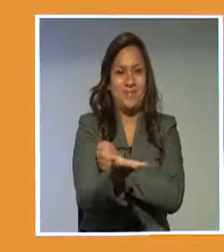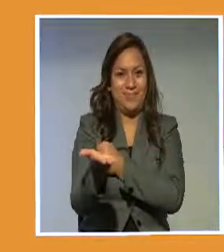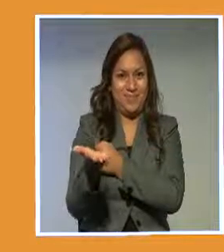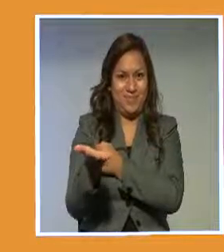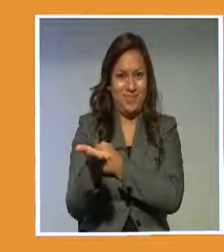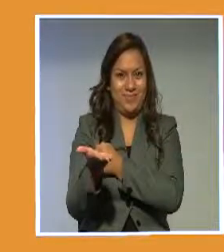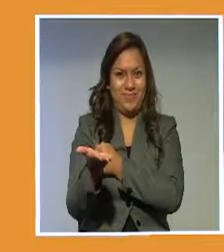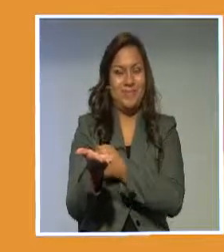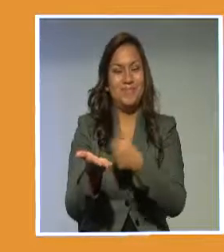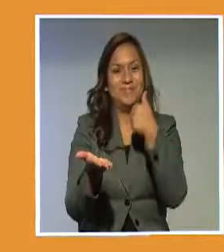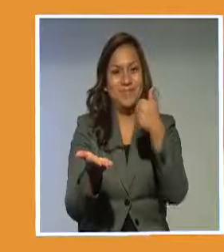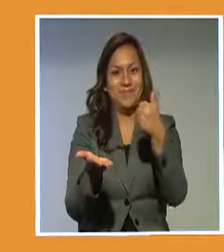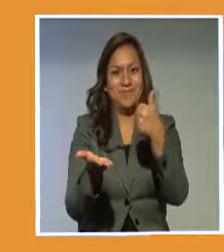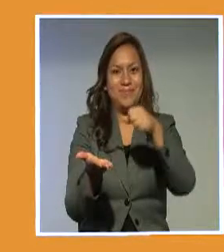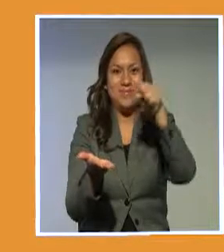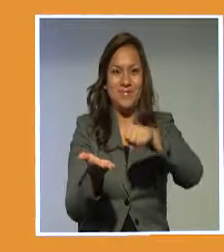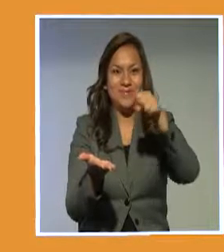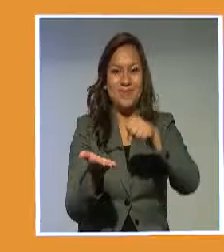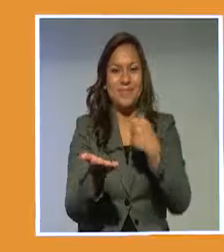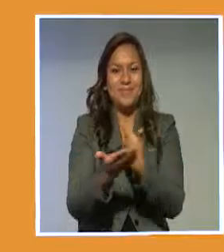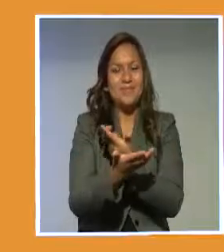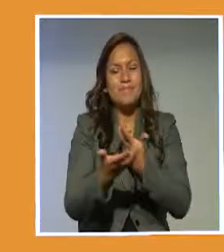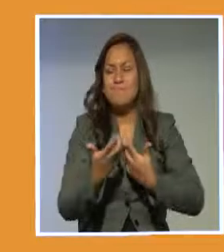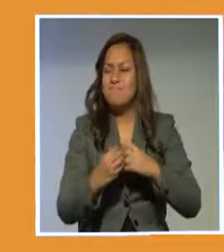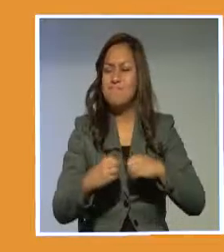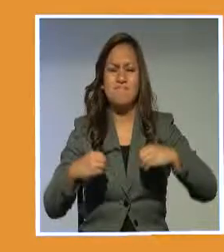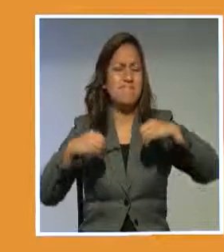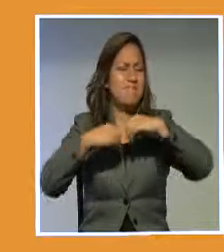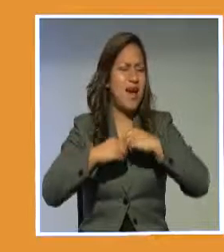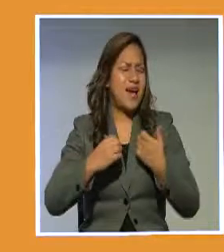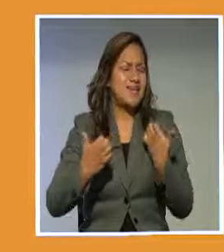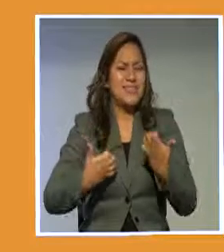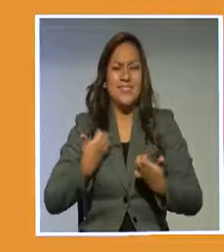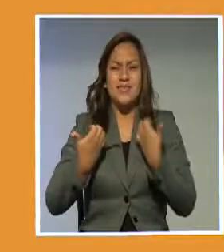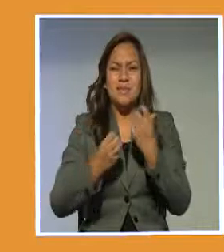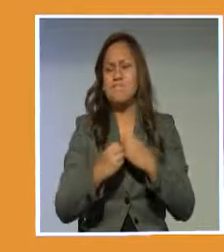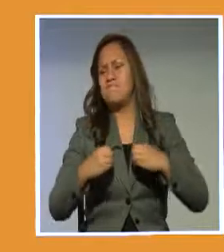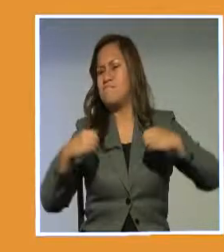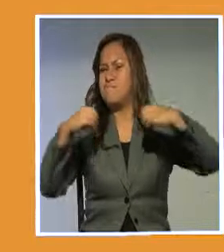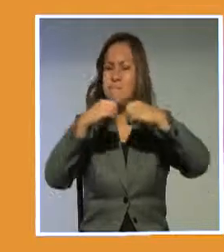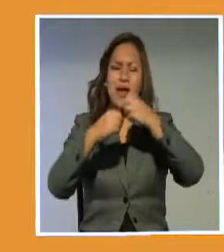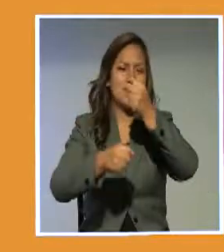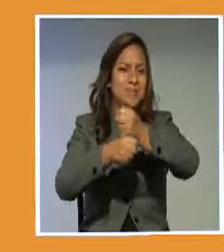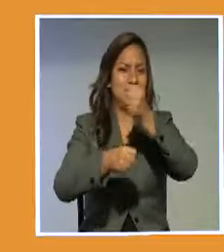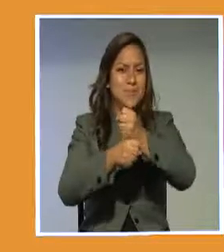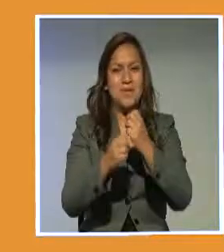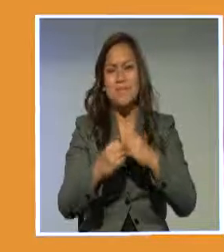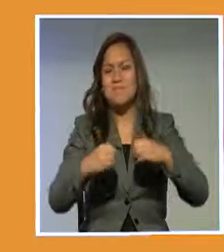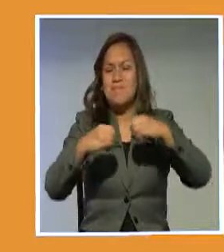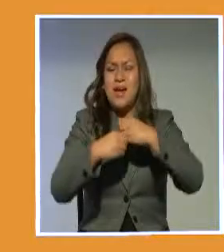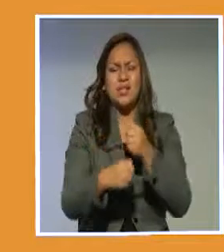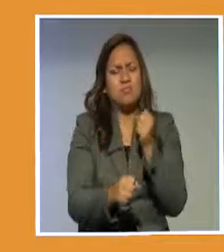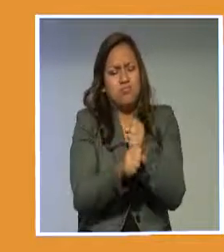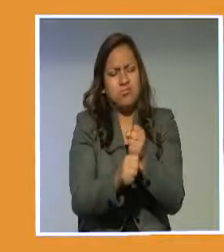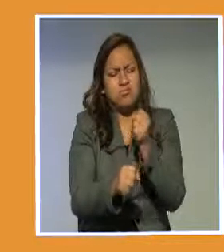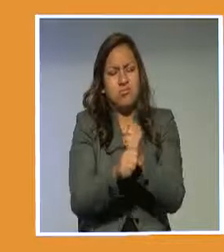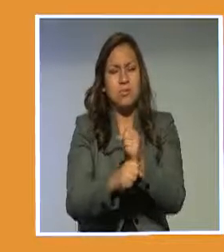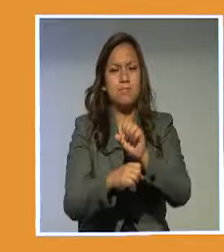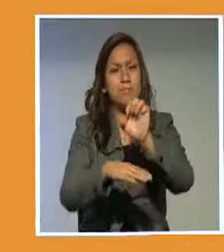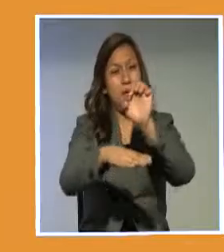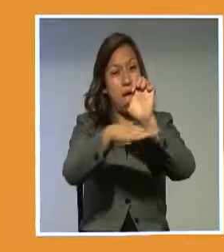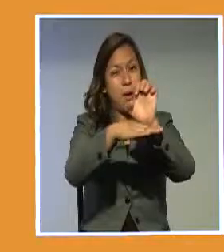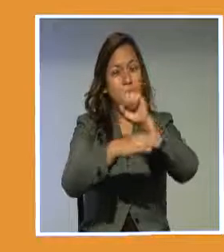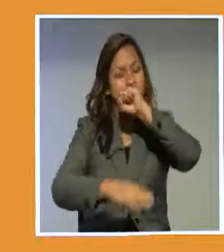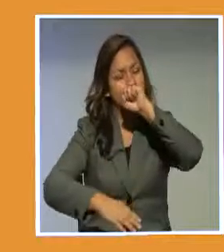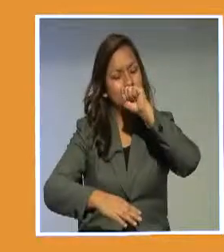ustedes. Que este año nos acompañe de más energía, de más vibra, de más trabajo, de más amor hacia nuestro país. Y seguro, pues ahora empezamos